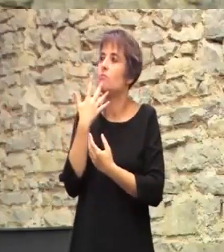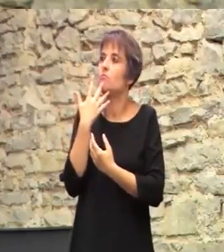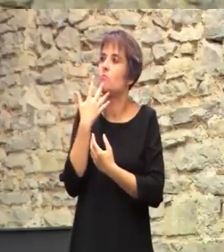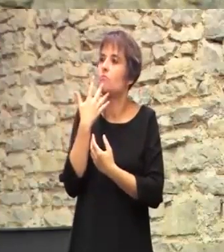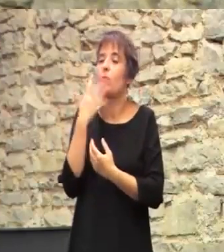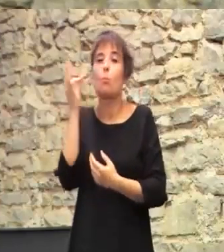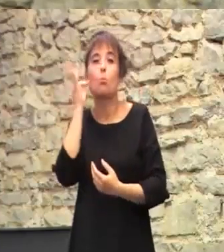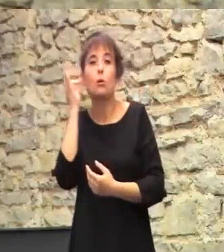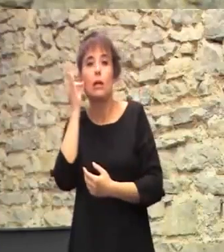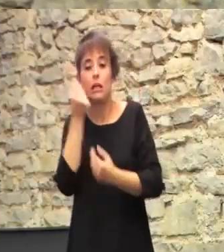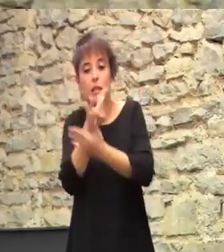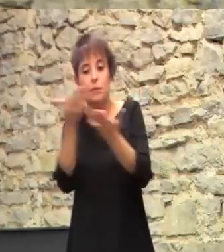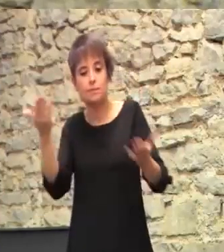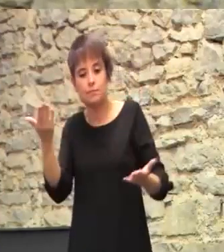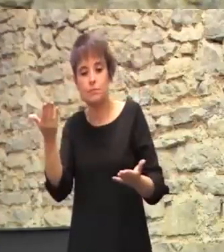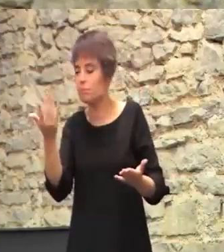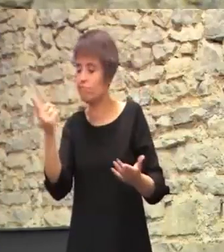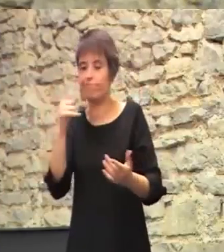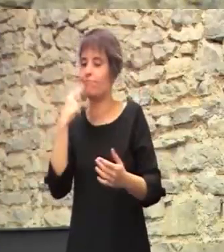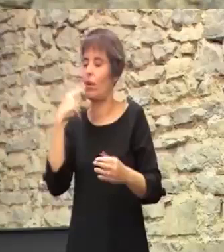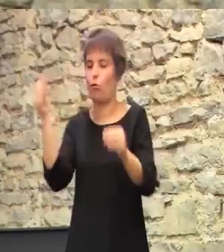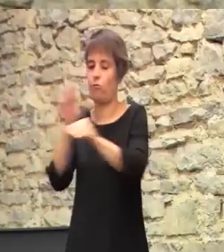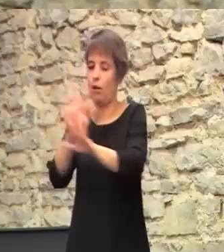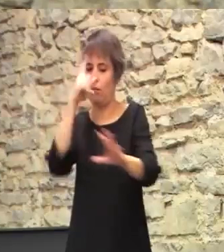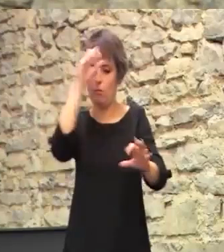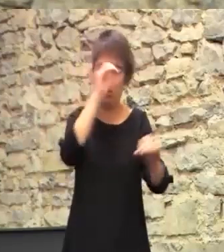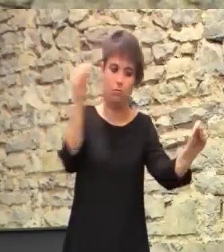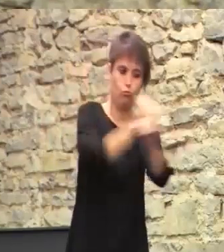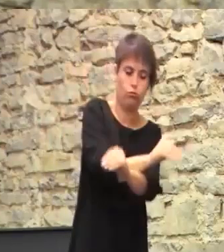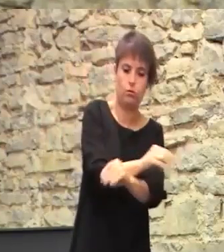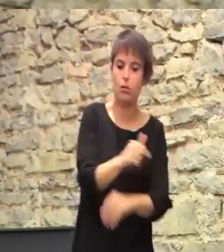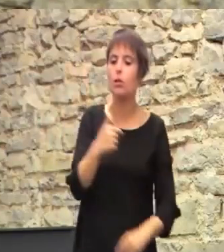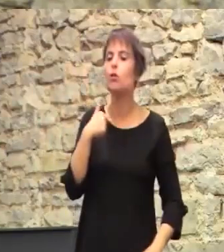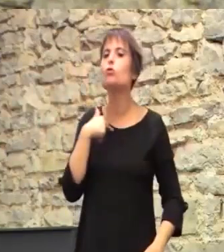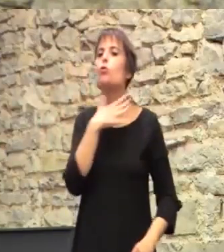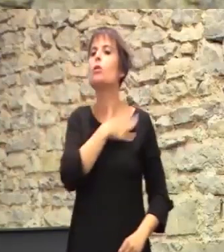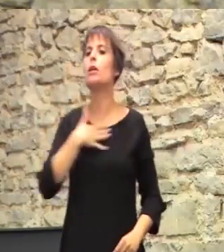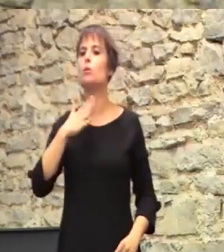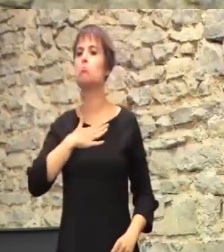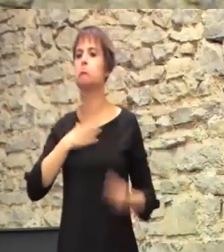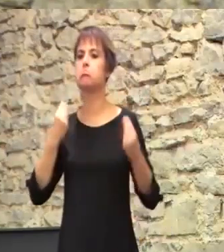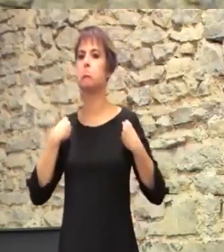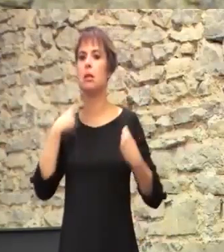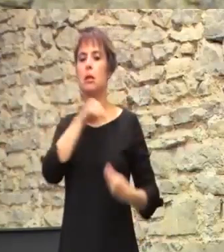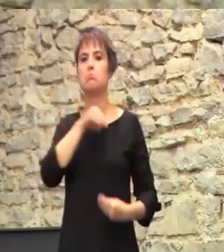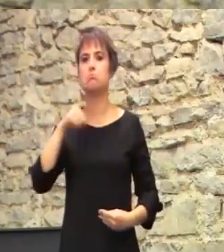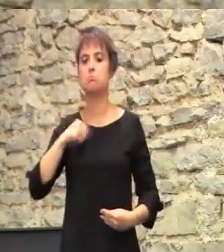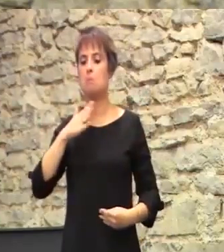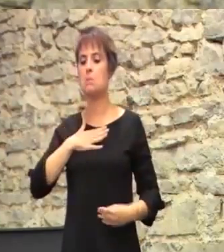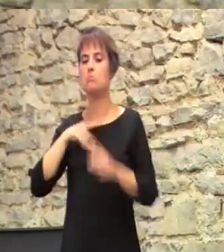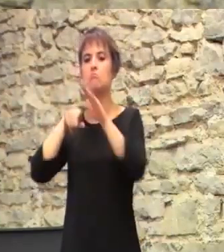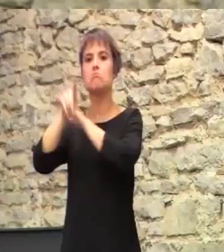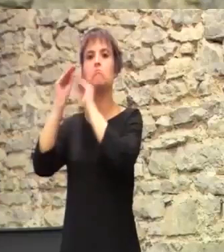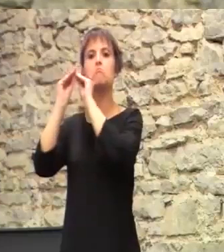mujeres que al contrario dicen mira yo quiero mi vida personal yo quiero en mi desarrollo